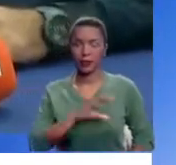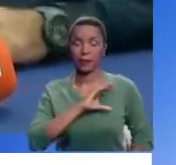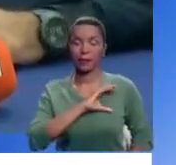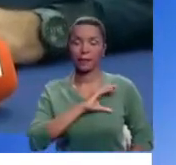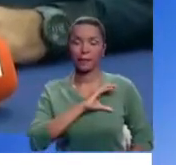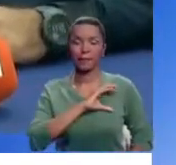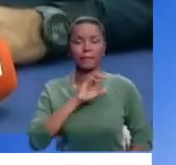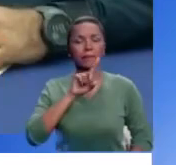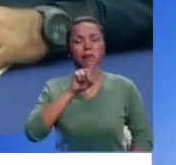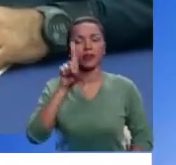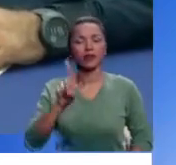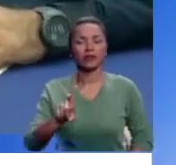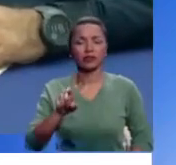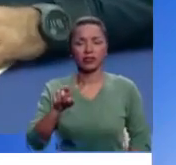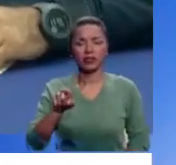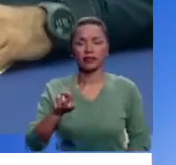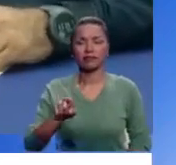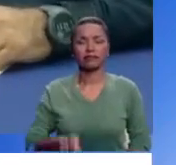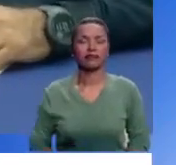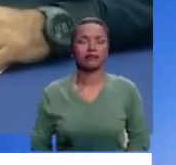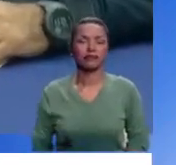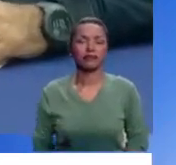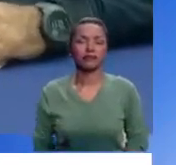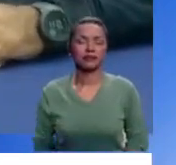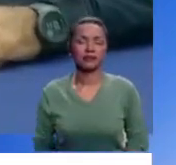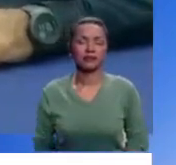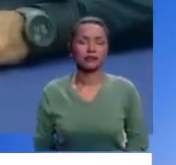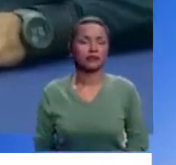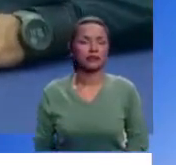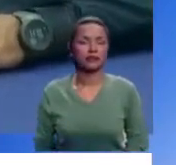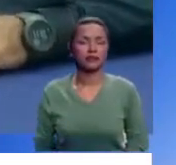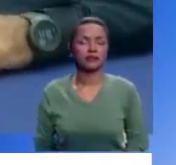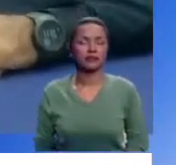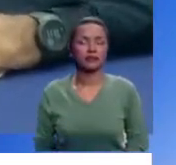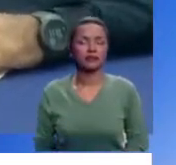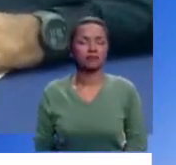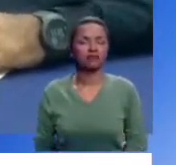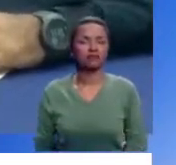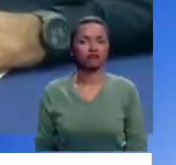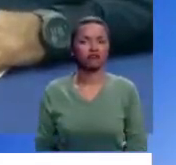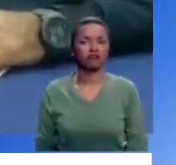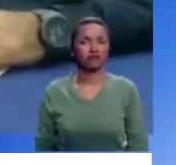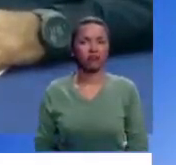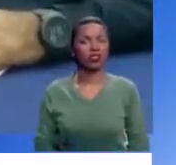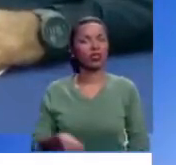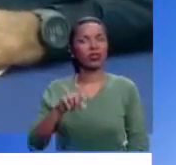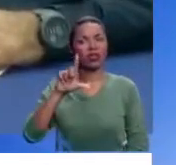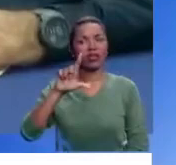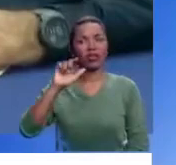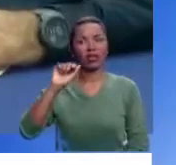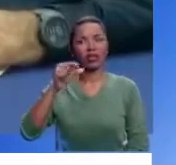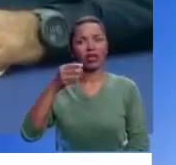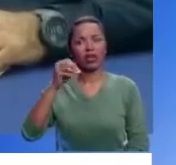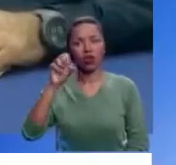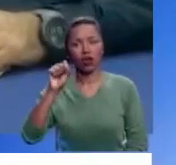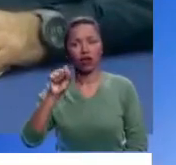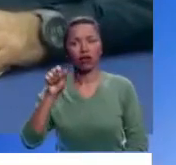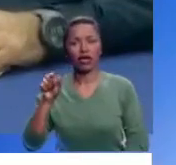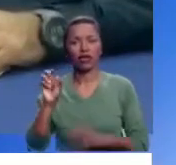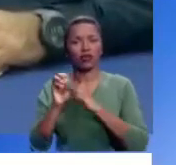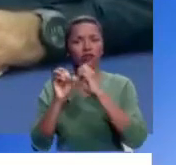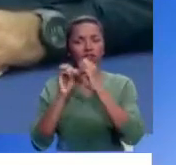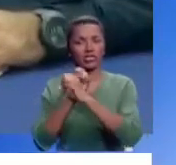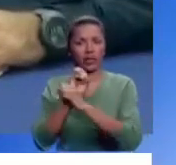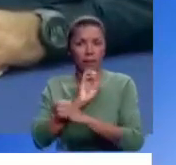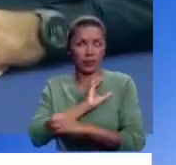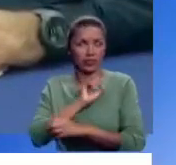comisionado César Herrera. Es importante, y esto en particular, hay una subestación en los lagos, y la verdad es preocupante,